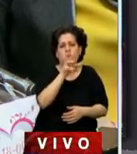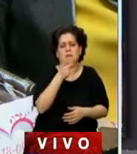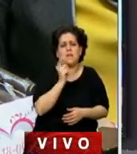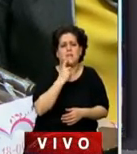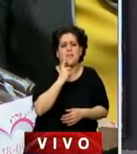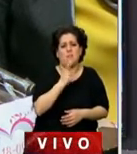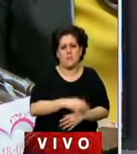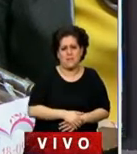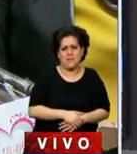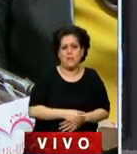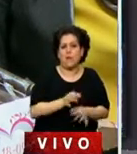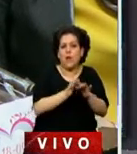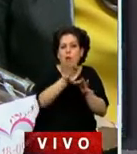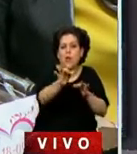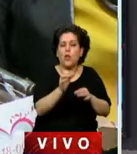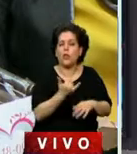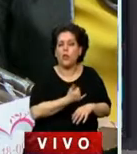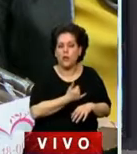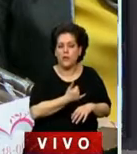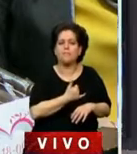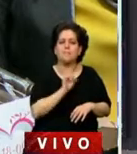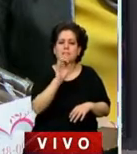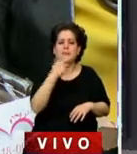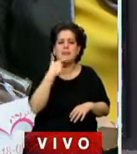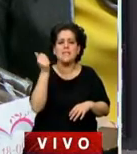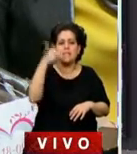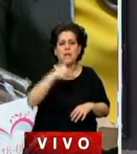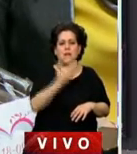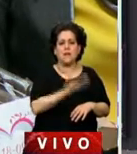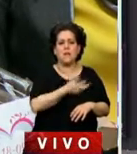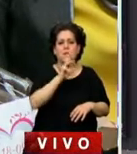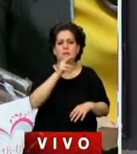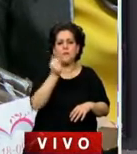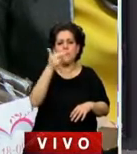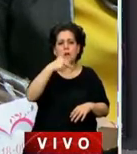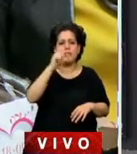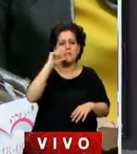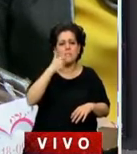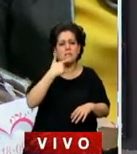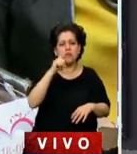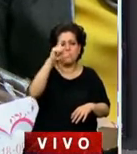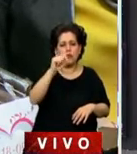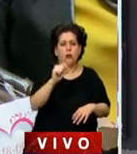Ah, bueno, qué importante detalle ese, diputado. Bueno, por otro lado,